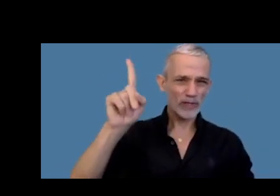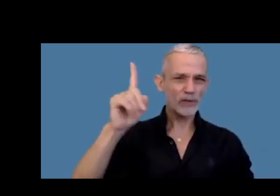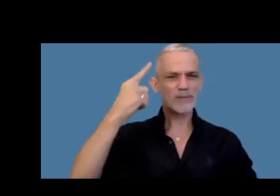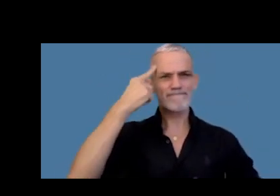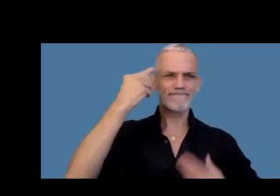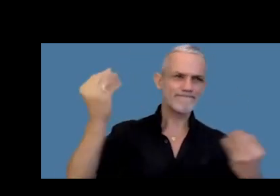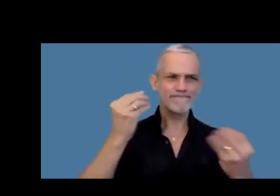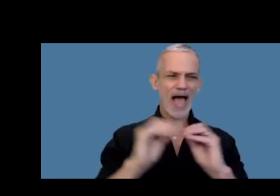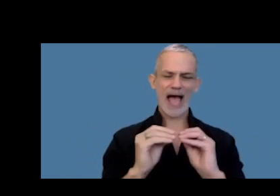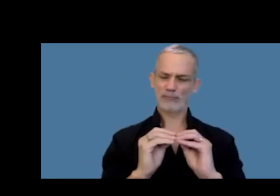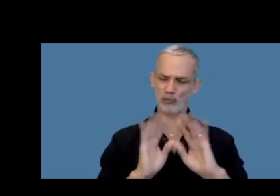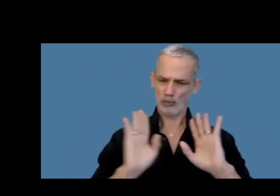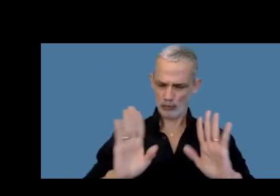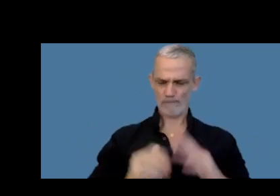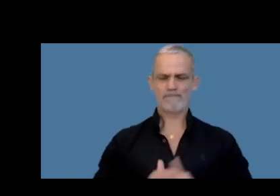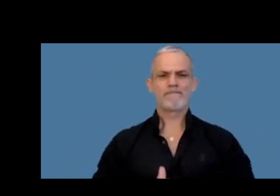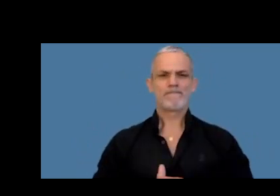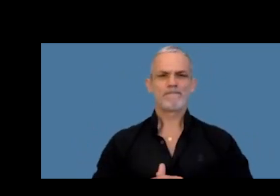asunto.